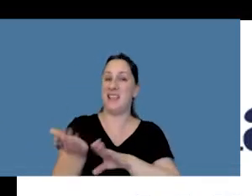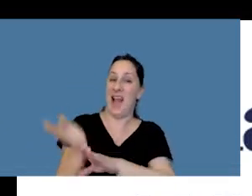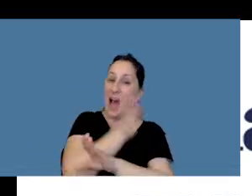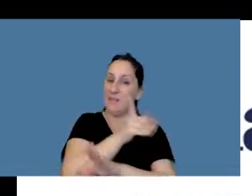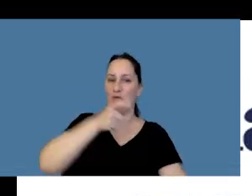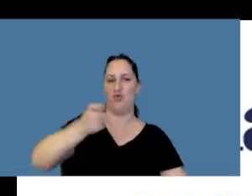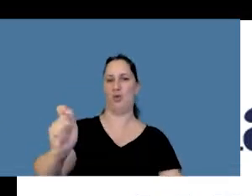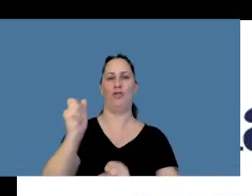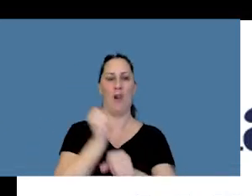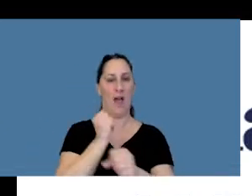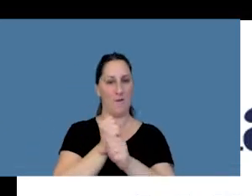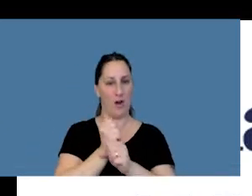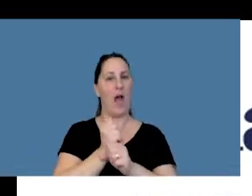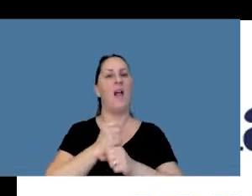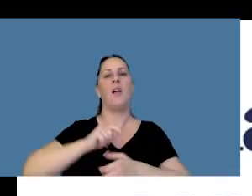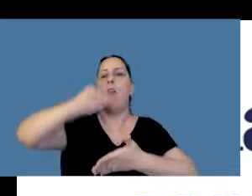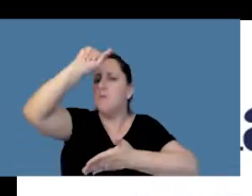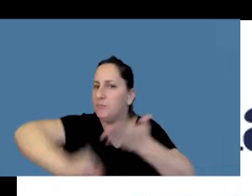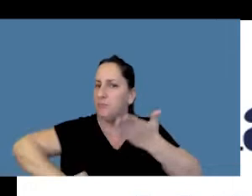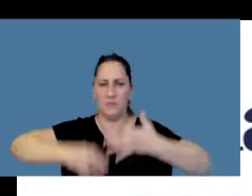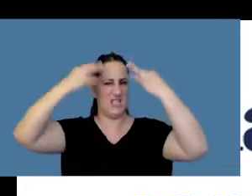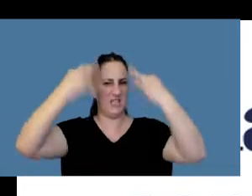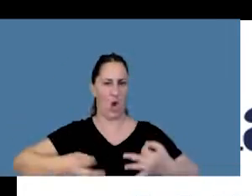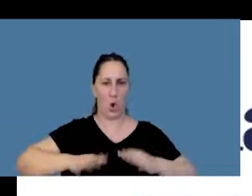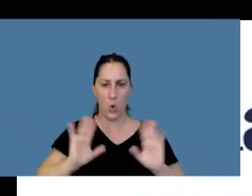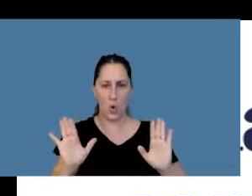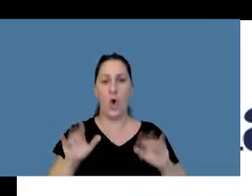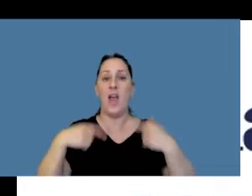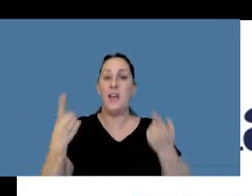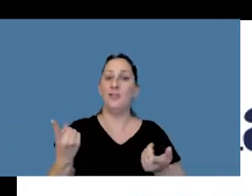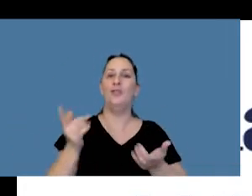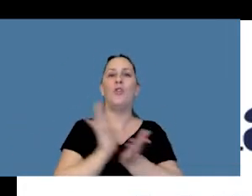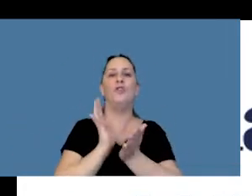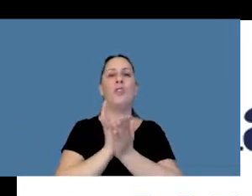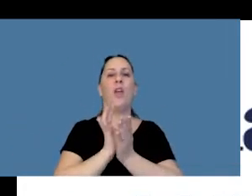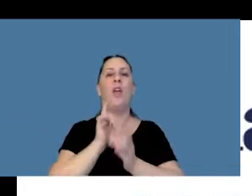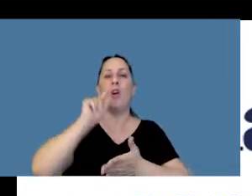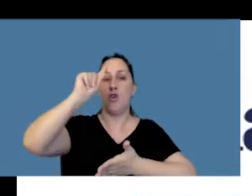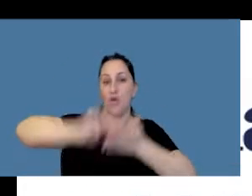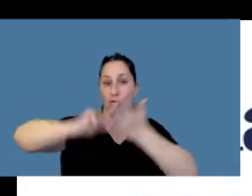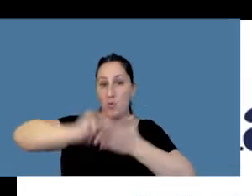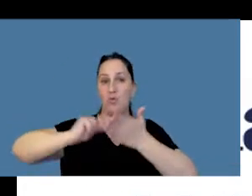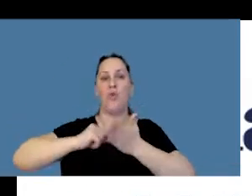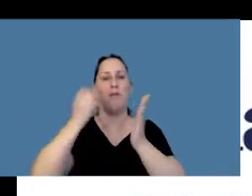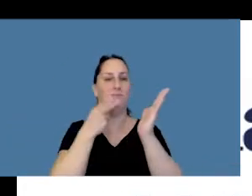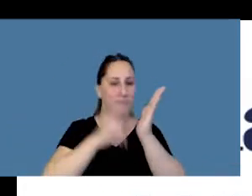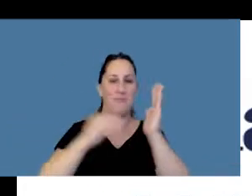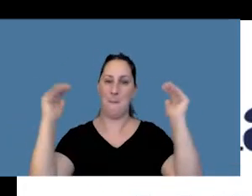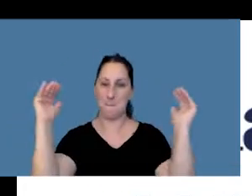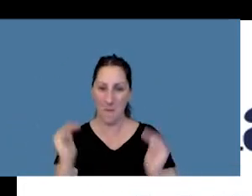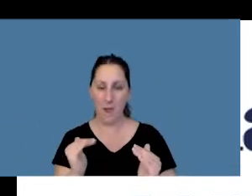que quedaron con sentencia firme. Y este premio de una reducción de contribuciones más